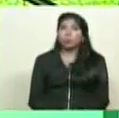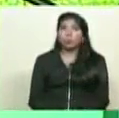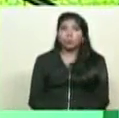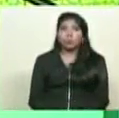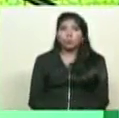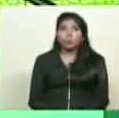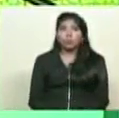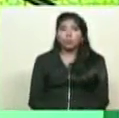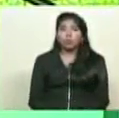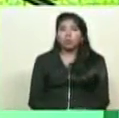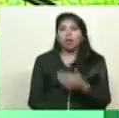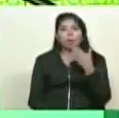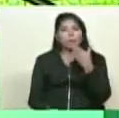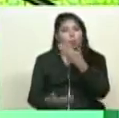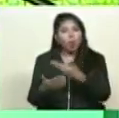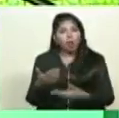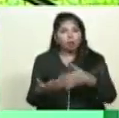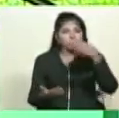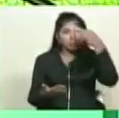con propuestas concretas.